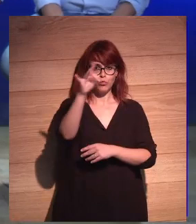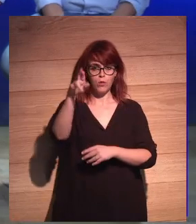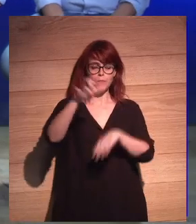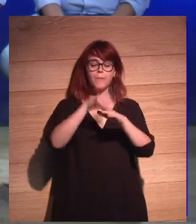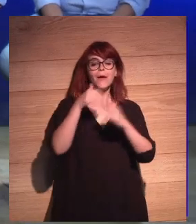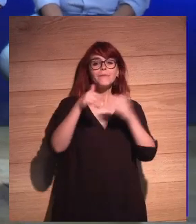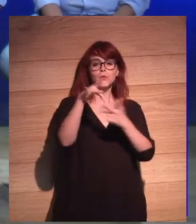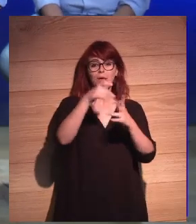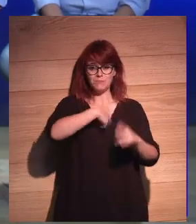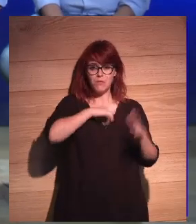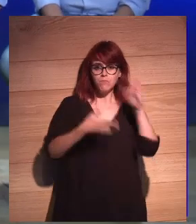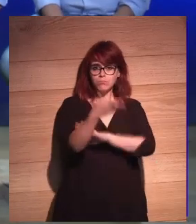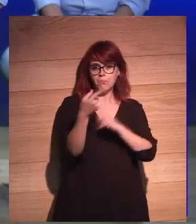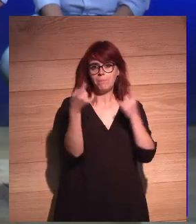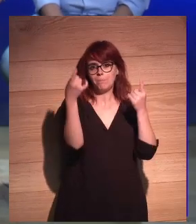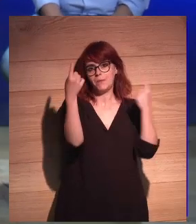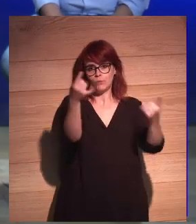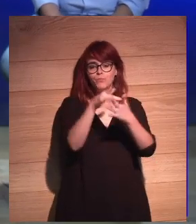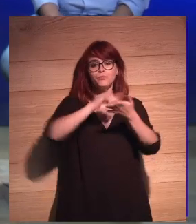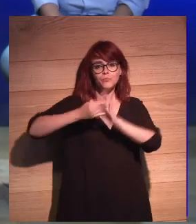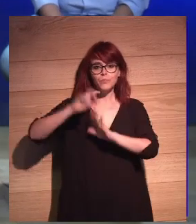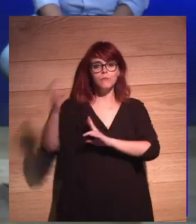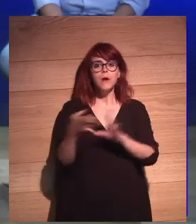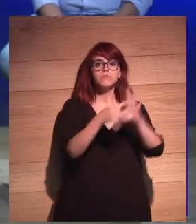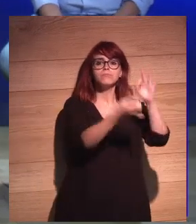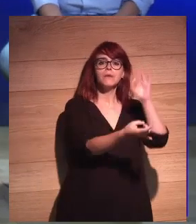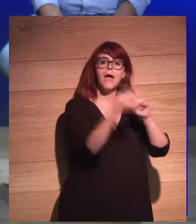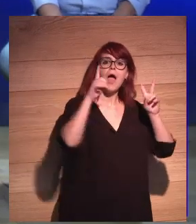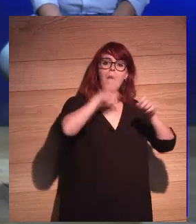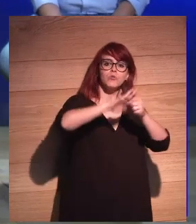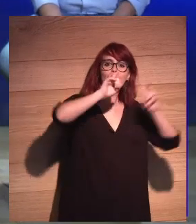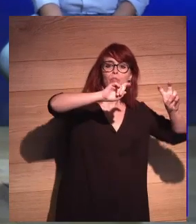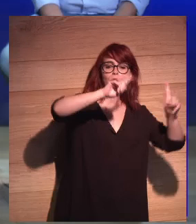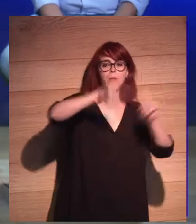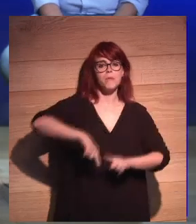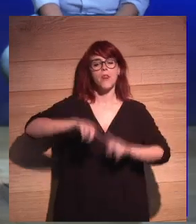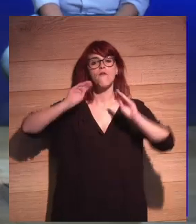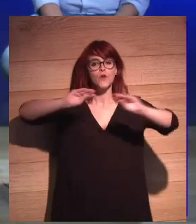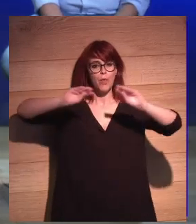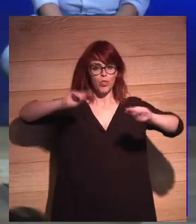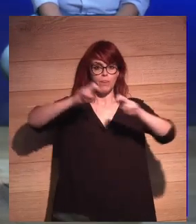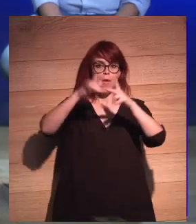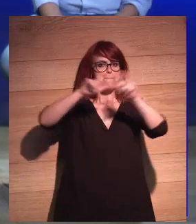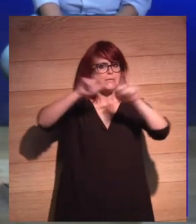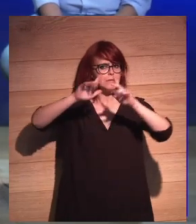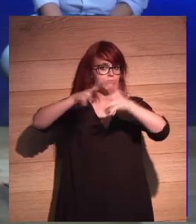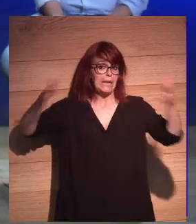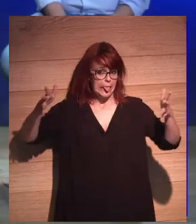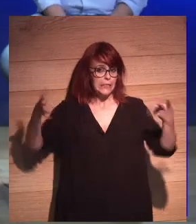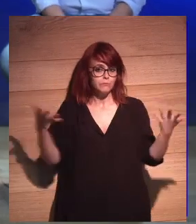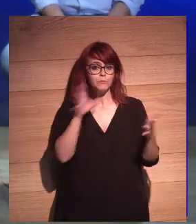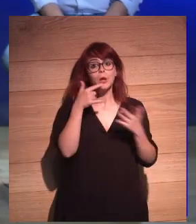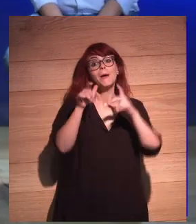han desarrollado multitud de proyectos, muchos de ellos relacionados con educación, pero también con formación a grandes empresas, bueno, sí,